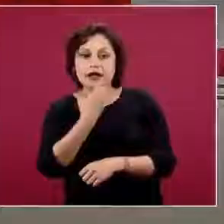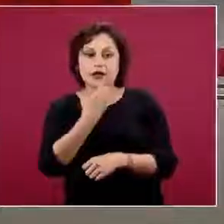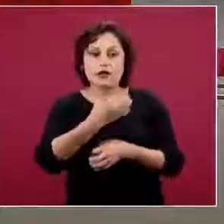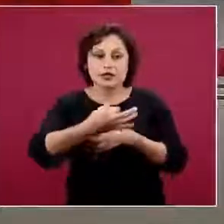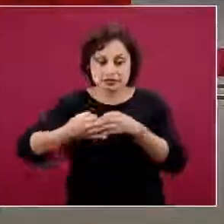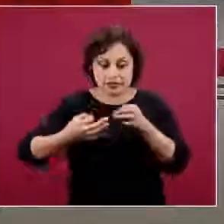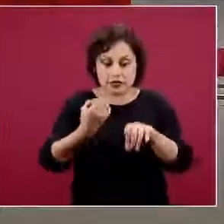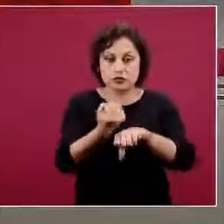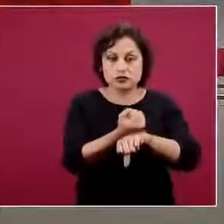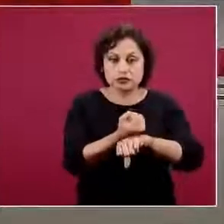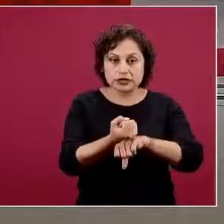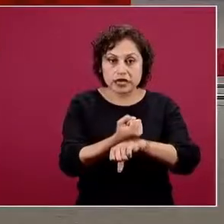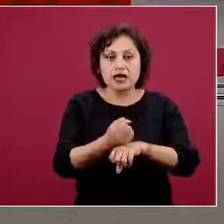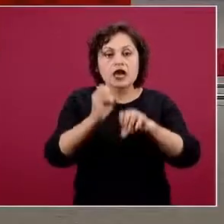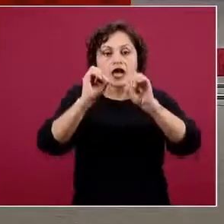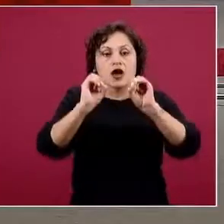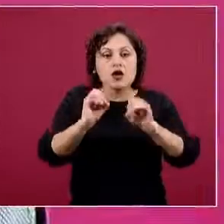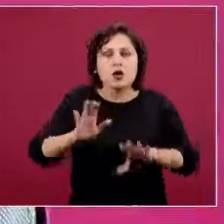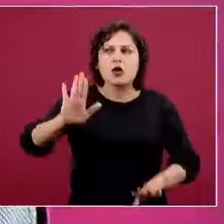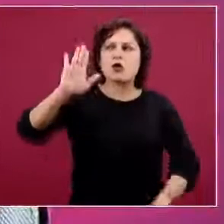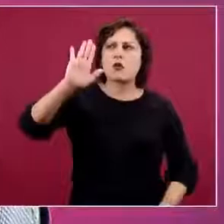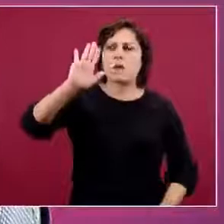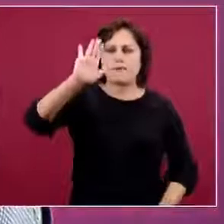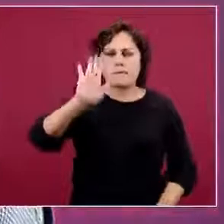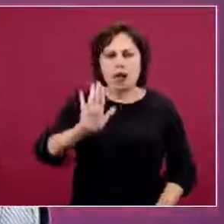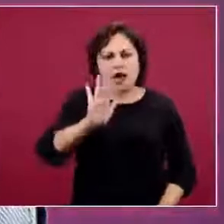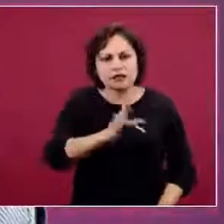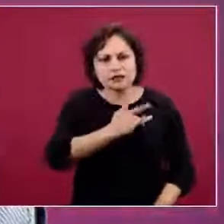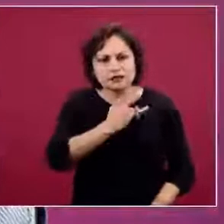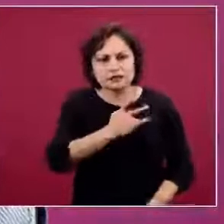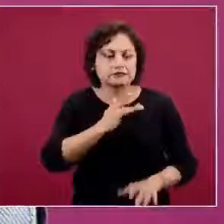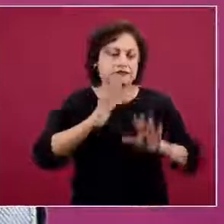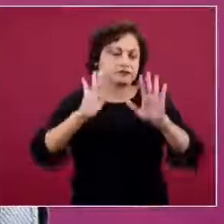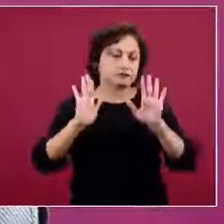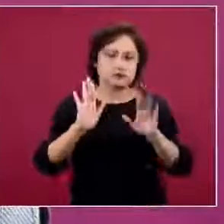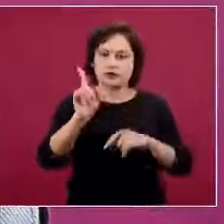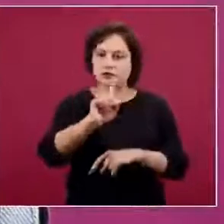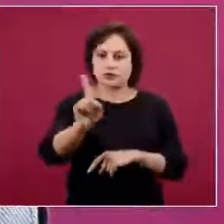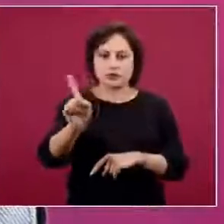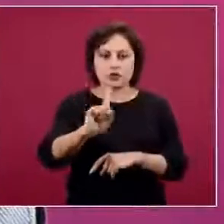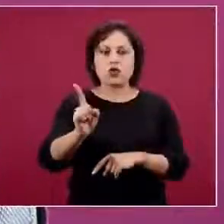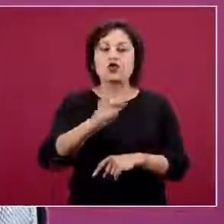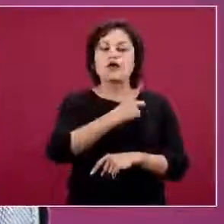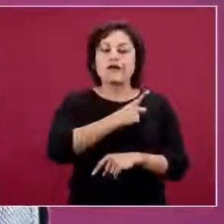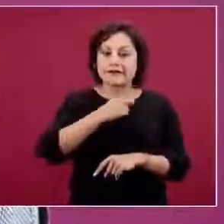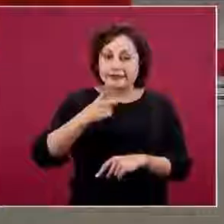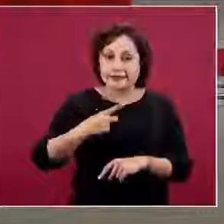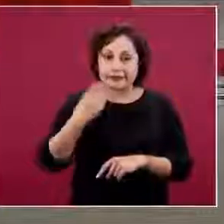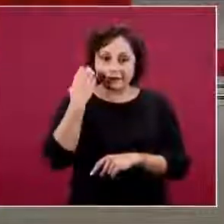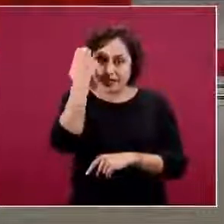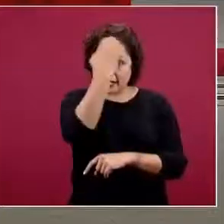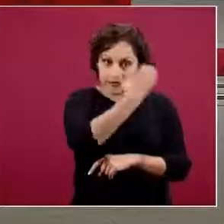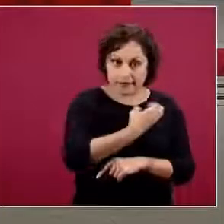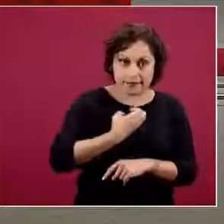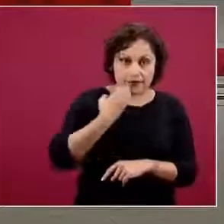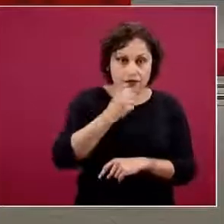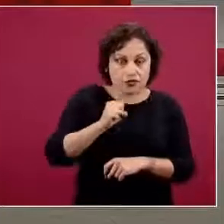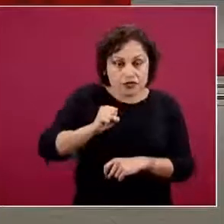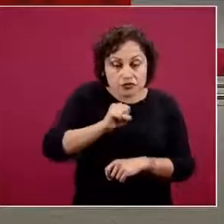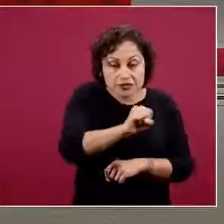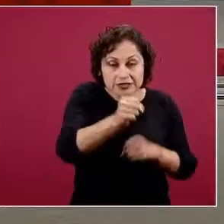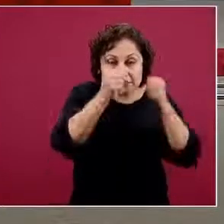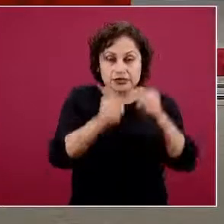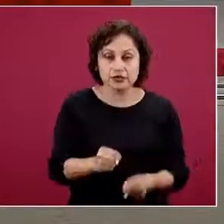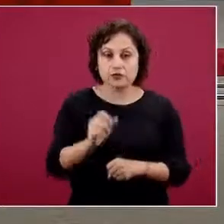solamente presunciones de la enfermedad. Es importante comentar que el primer cuadro debe de estar evidenciado con un resultado positivo de